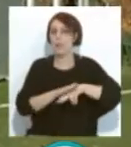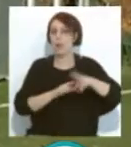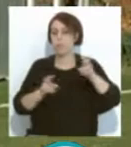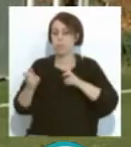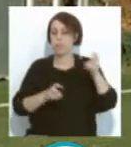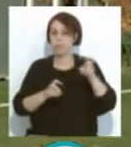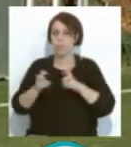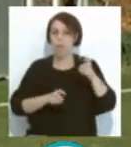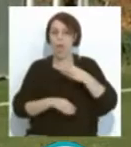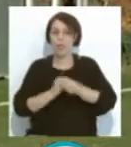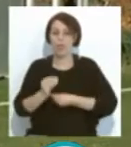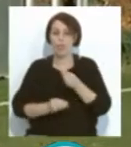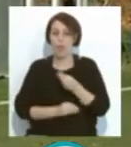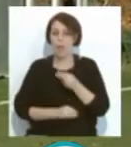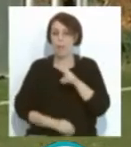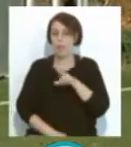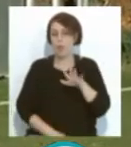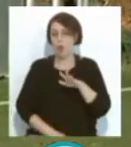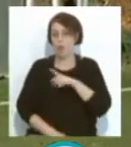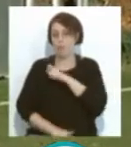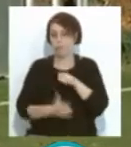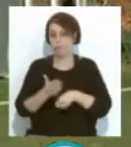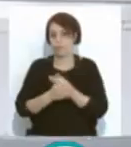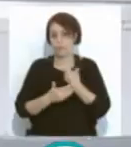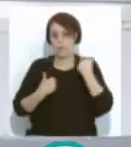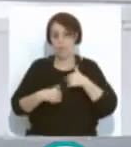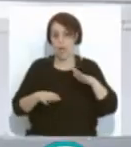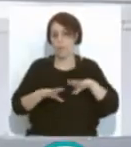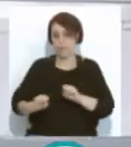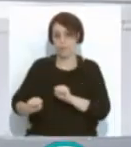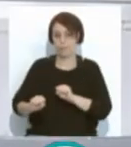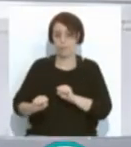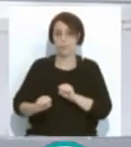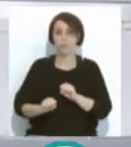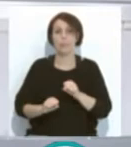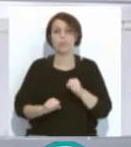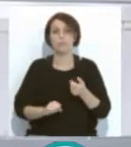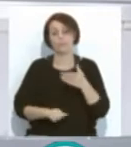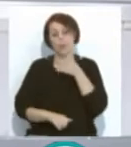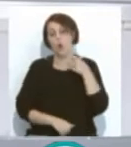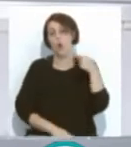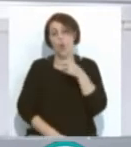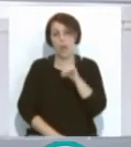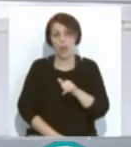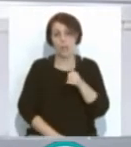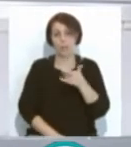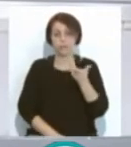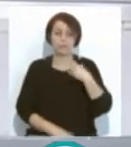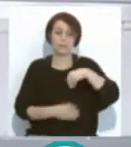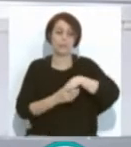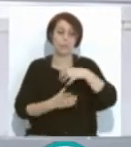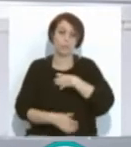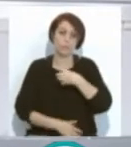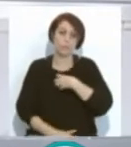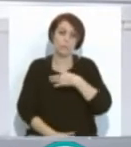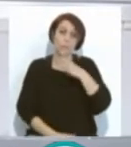que hacen que las 25 fichas estén cubiertas y que, en este caso, Sergio no pueda ser de la partida. Ahora se